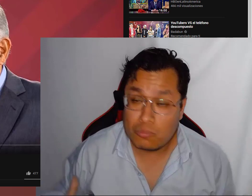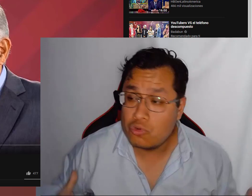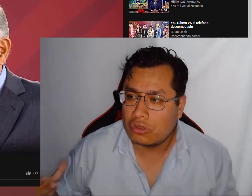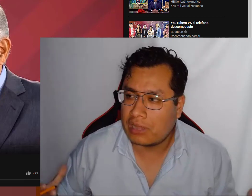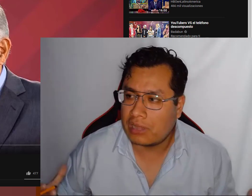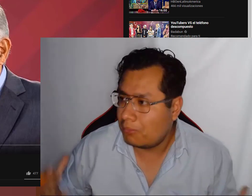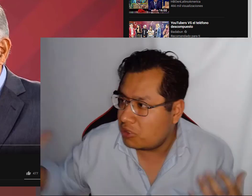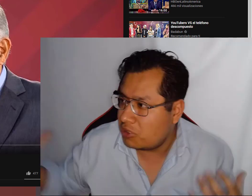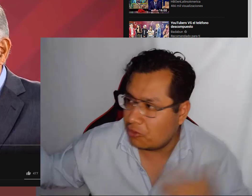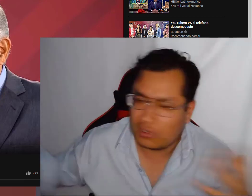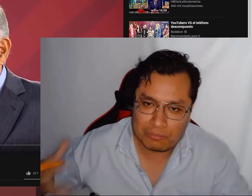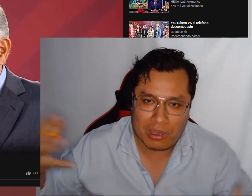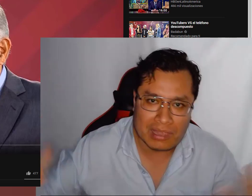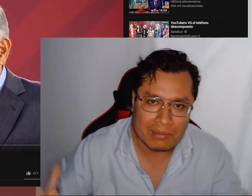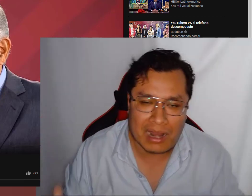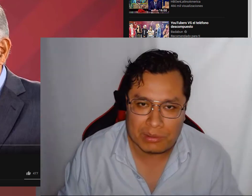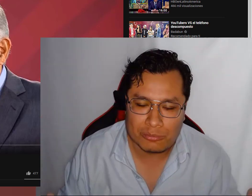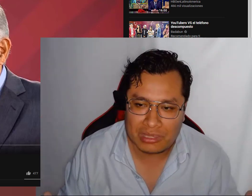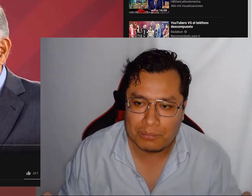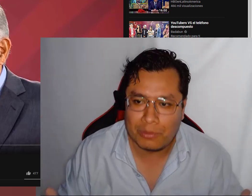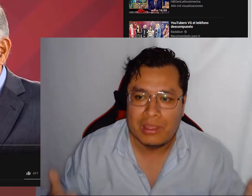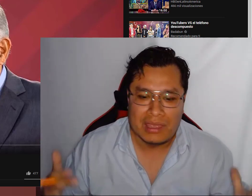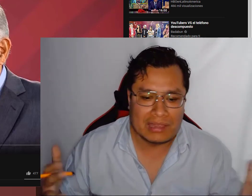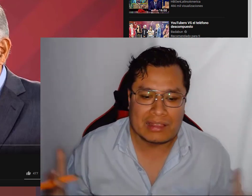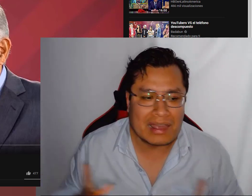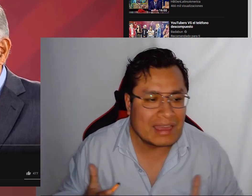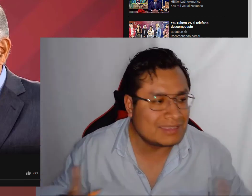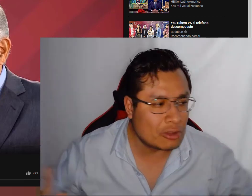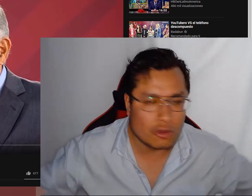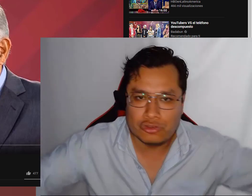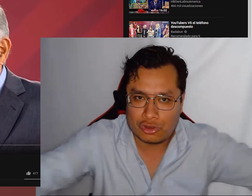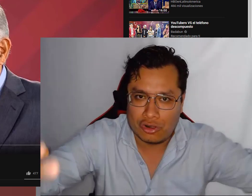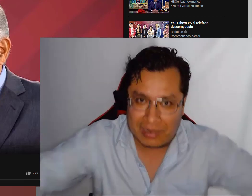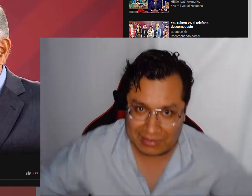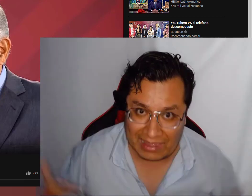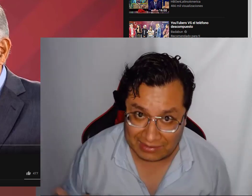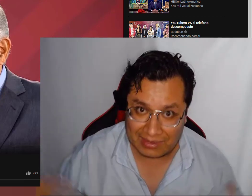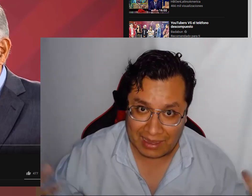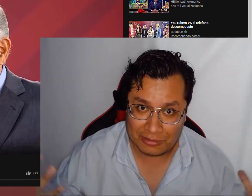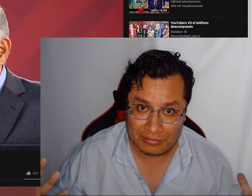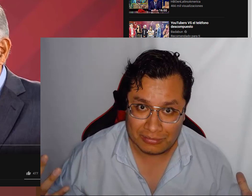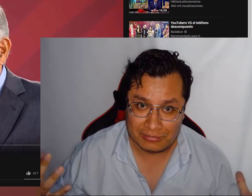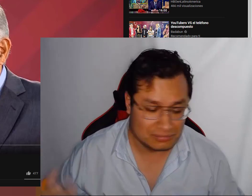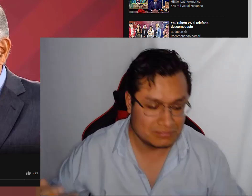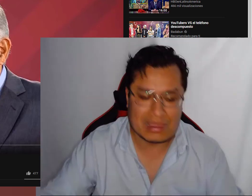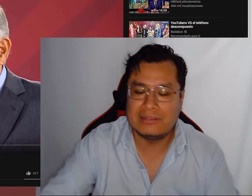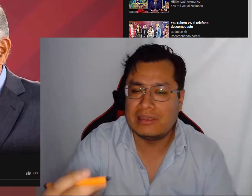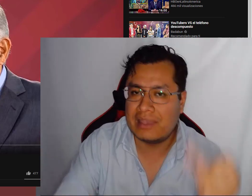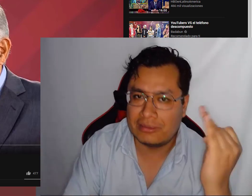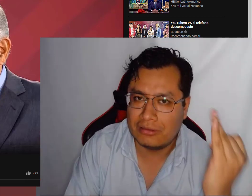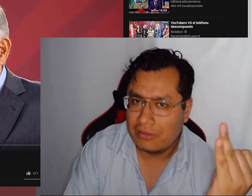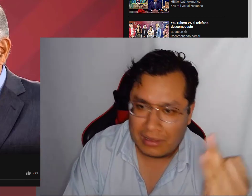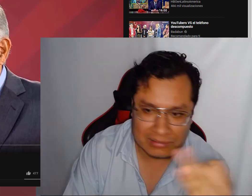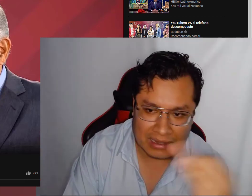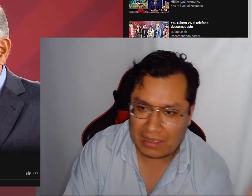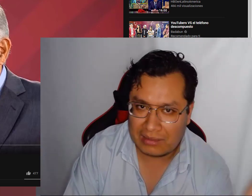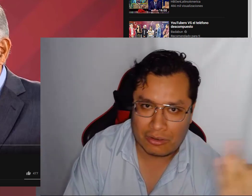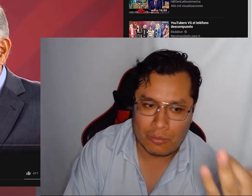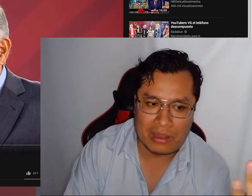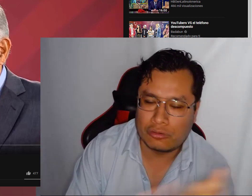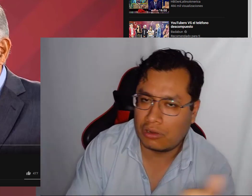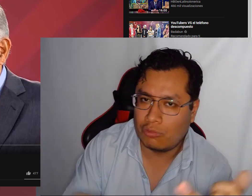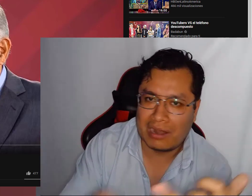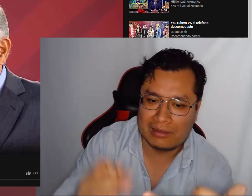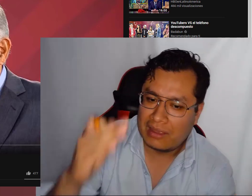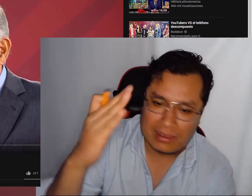amplio donde muchos a muchas personas pueden hablar al mismo tiempo y tener este control de escenario danza y teatro serían